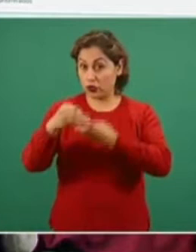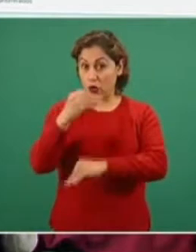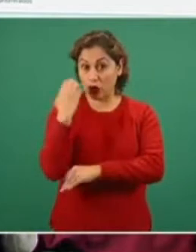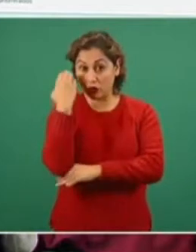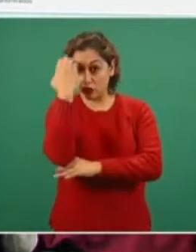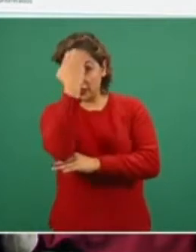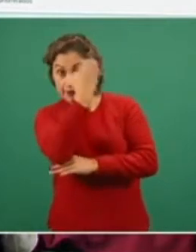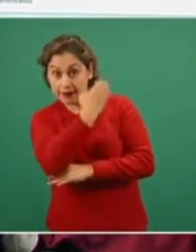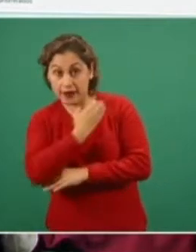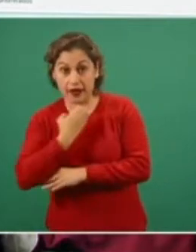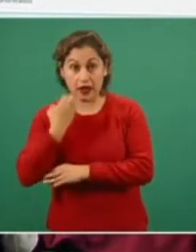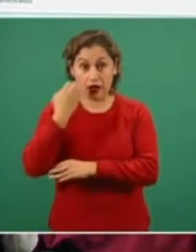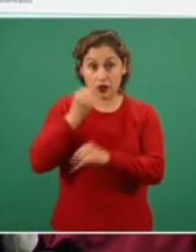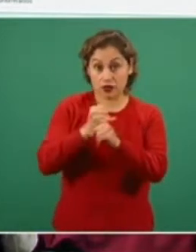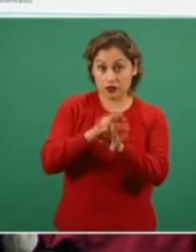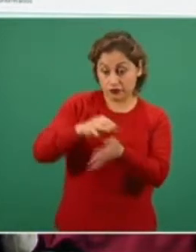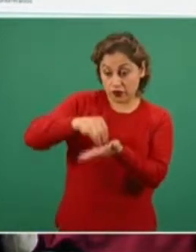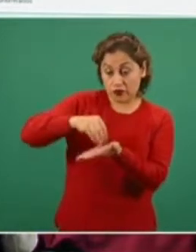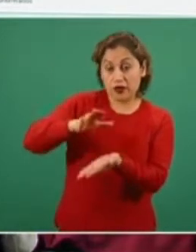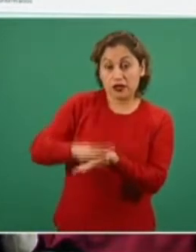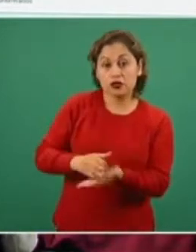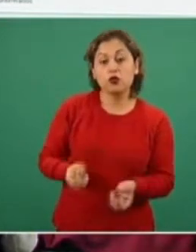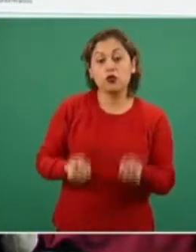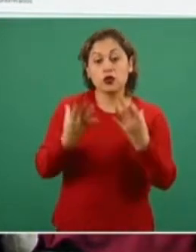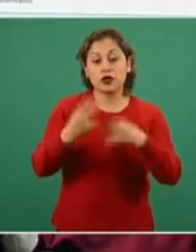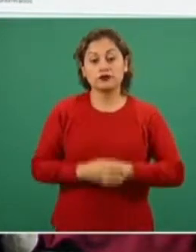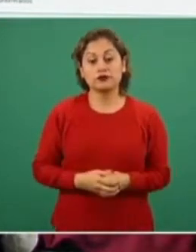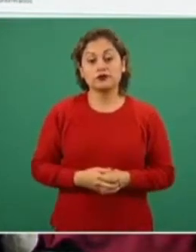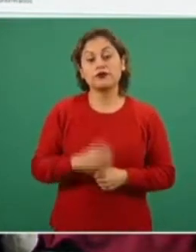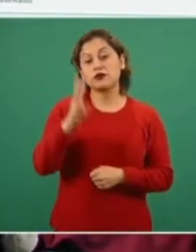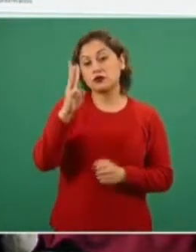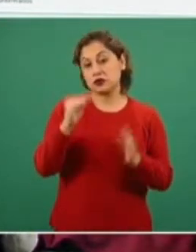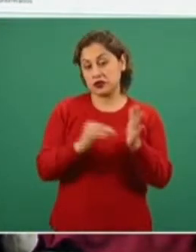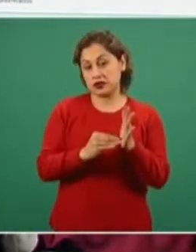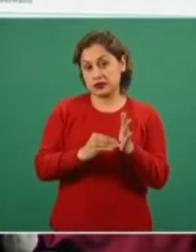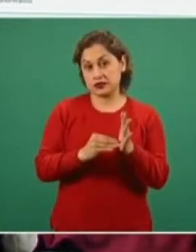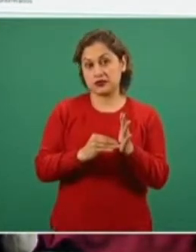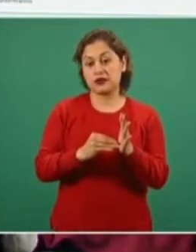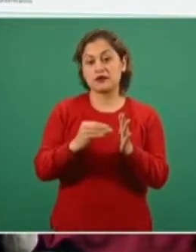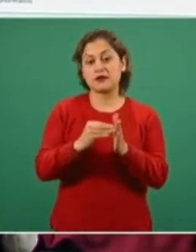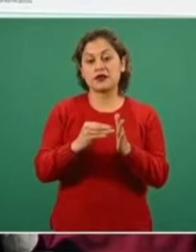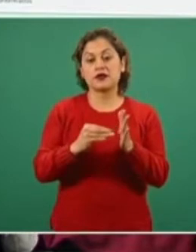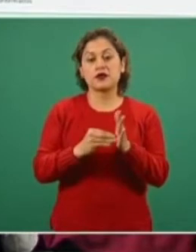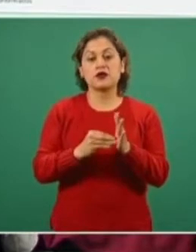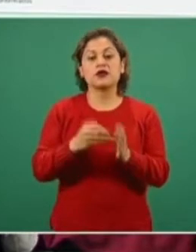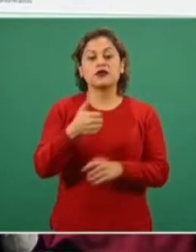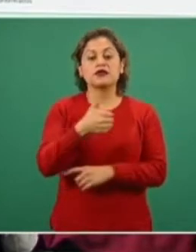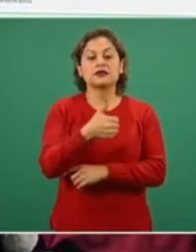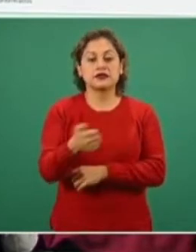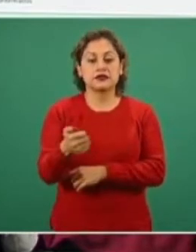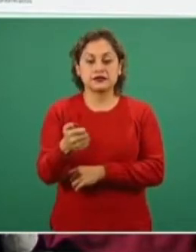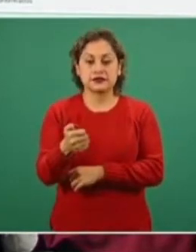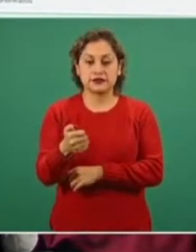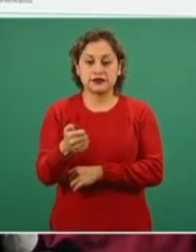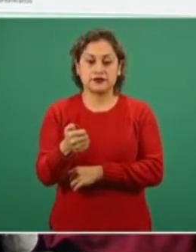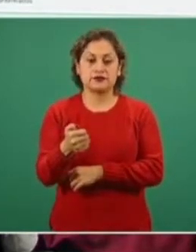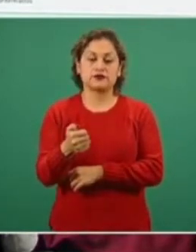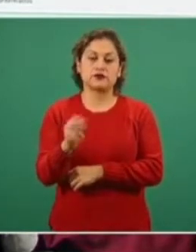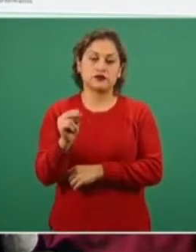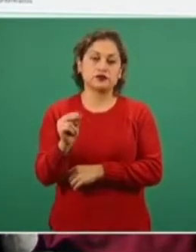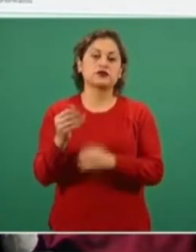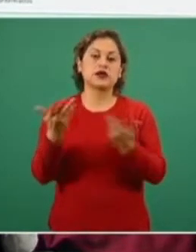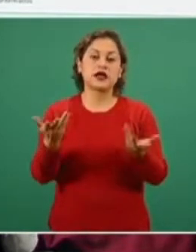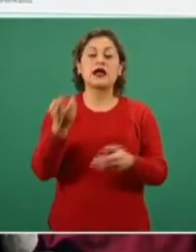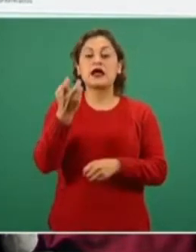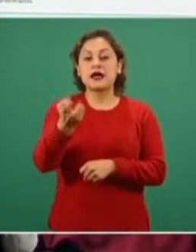en el sistema de vigilancia epidemiológica, pues son ya un poco más de 3.6 millones de personas que han tenido un